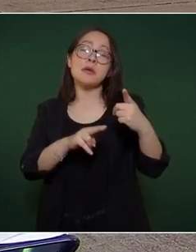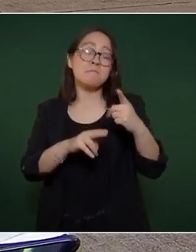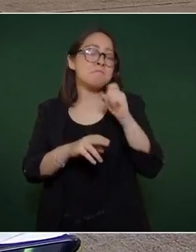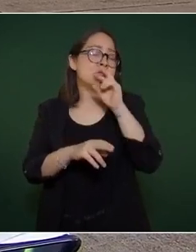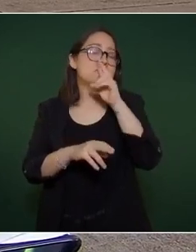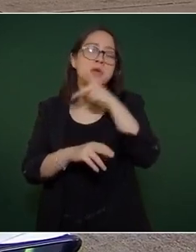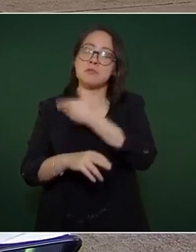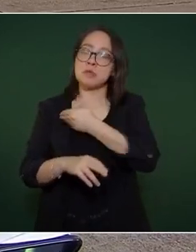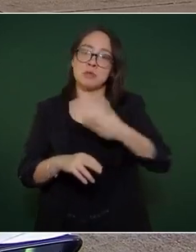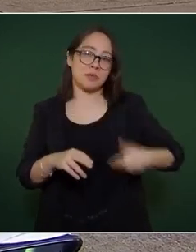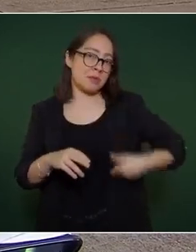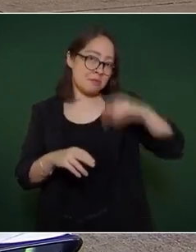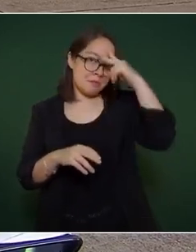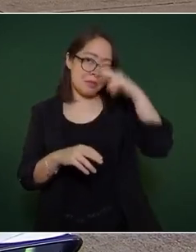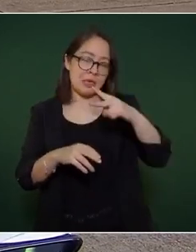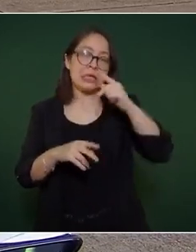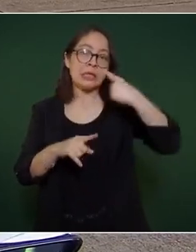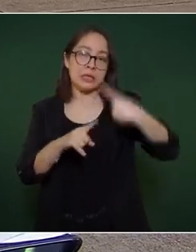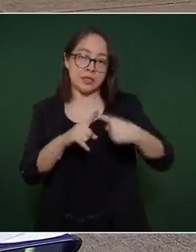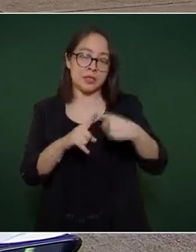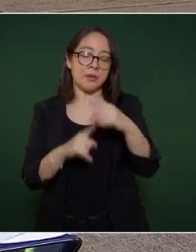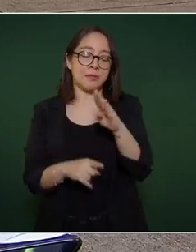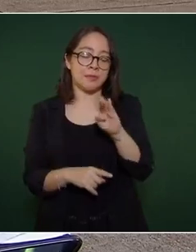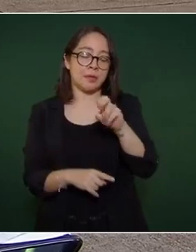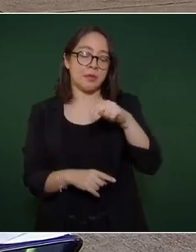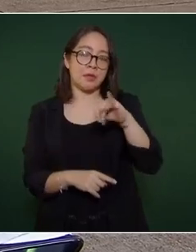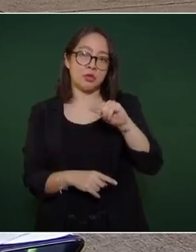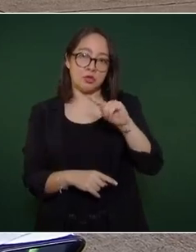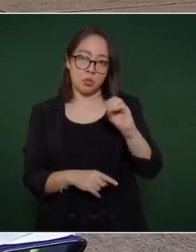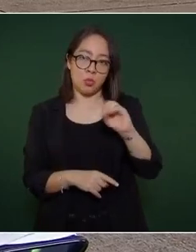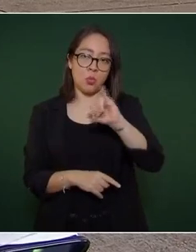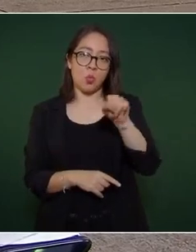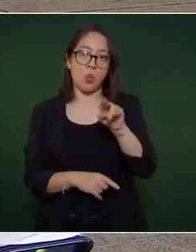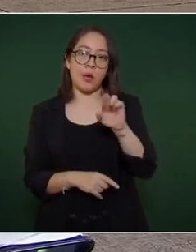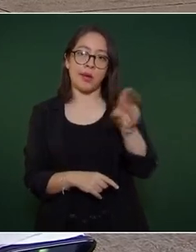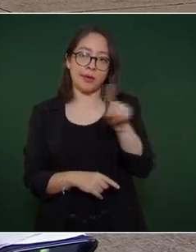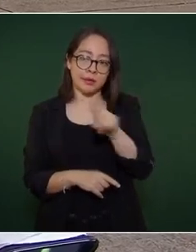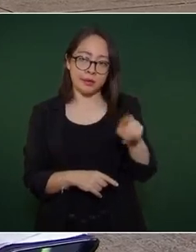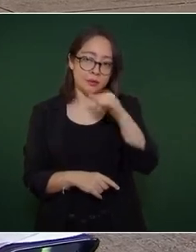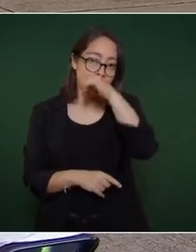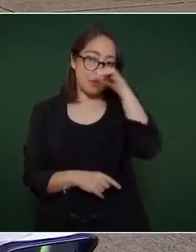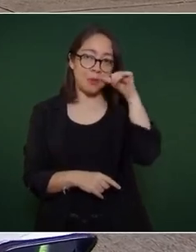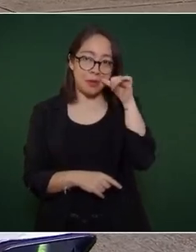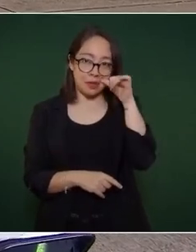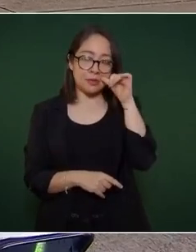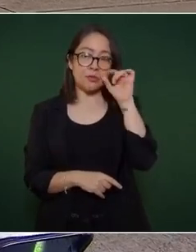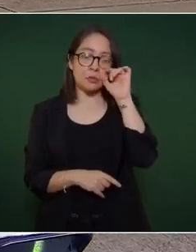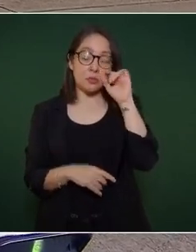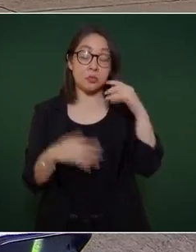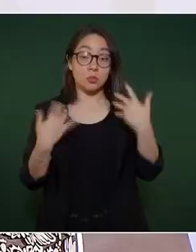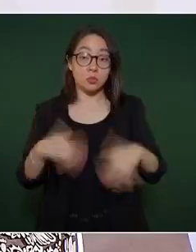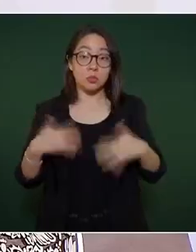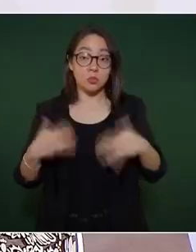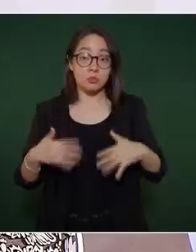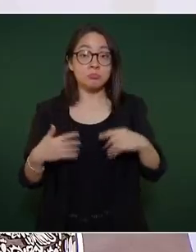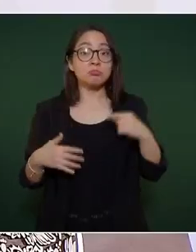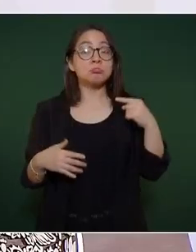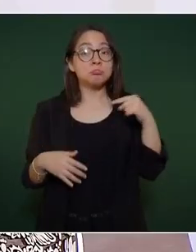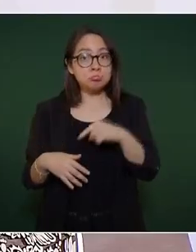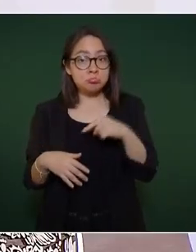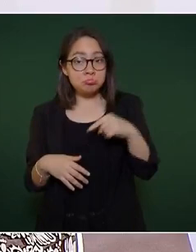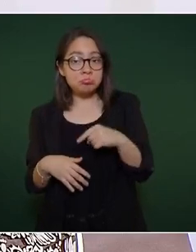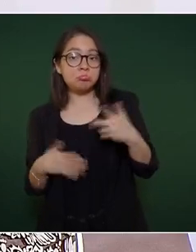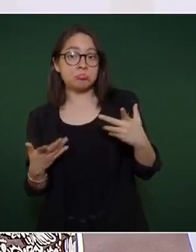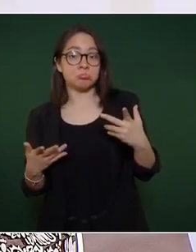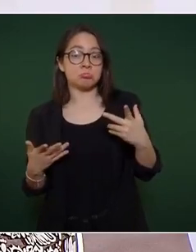Benemérito de las Américas, Benito Juárez, y él estuvo presente en Veracruz, y de aquí salieron